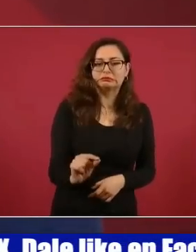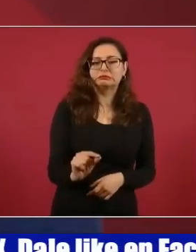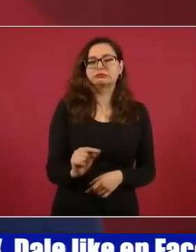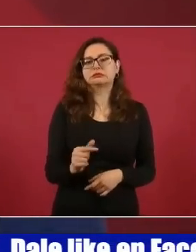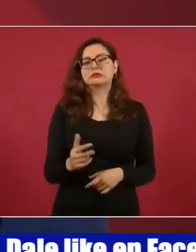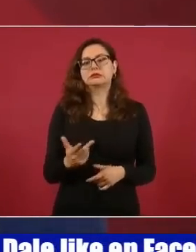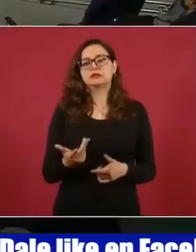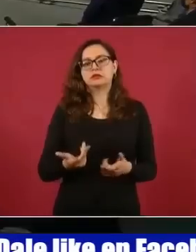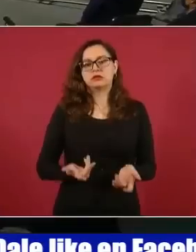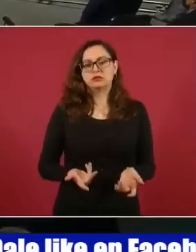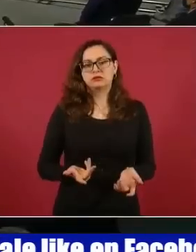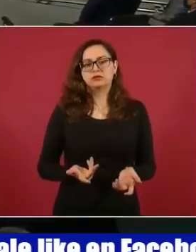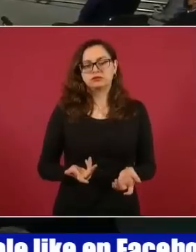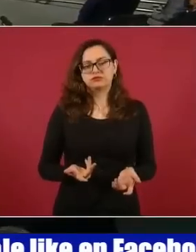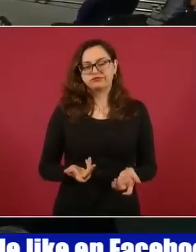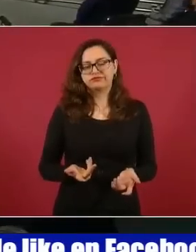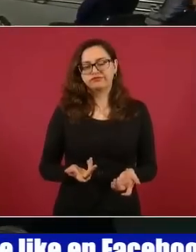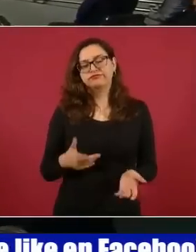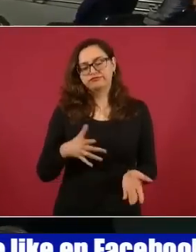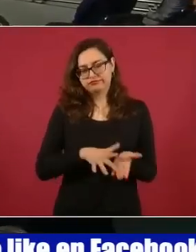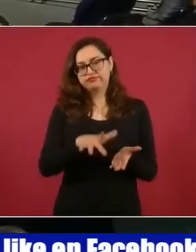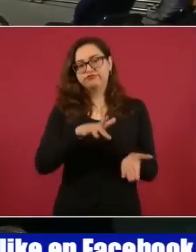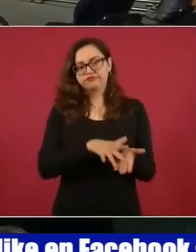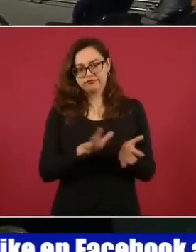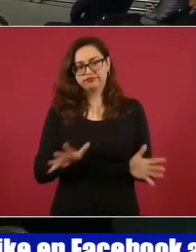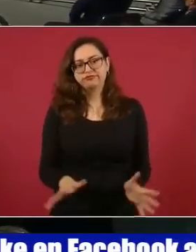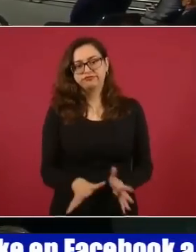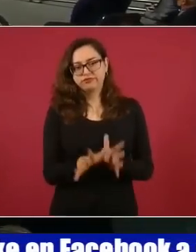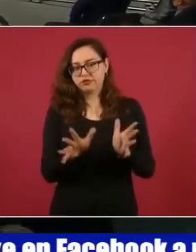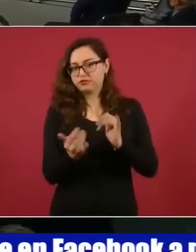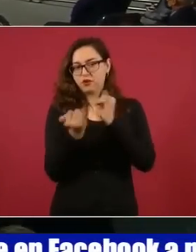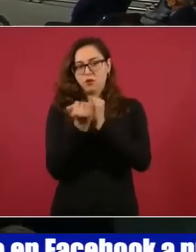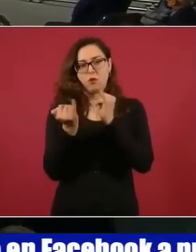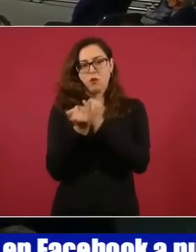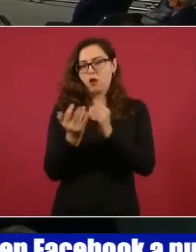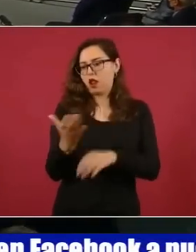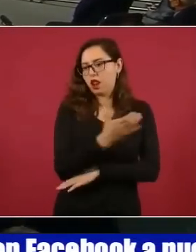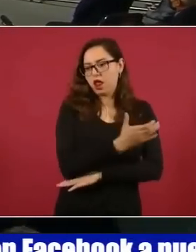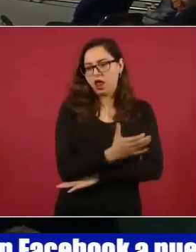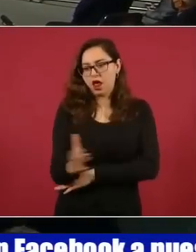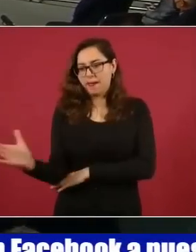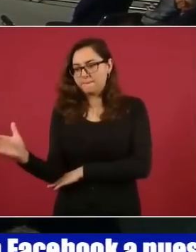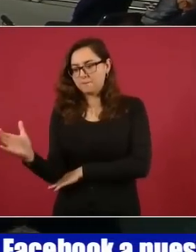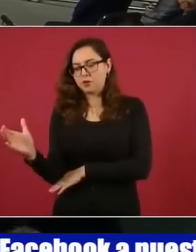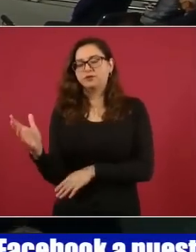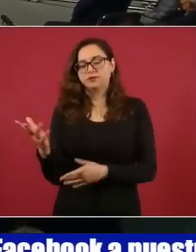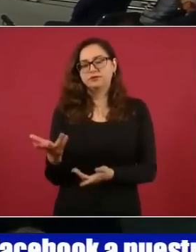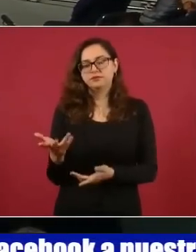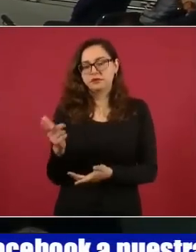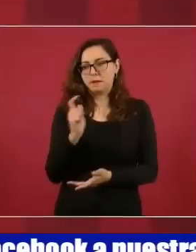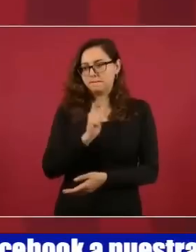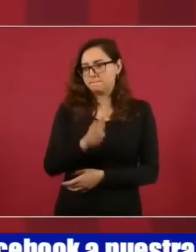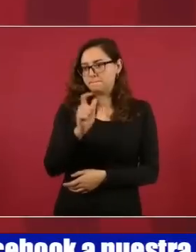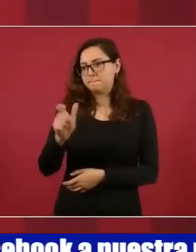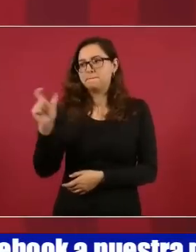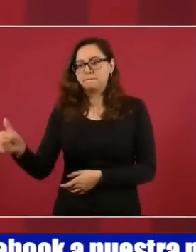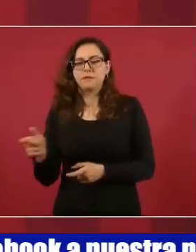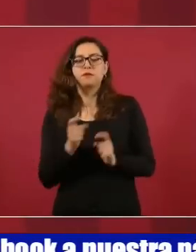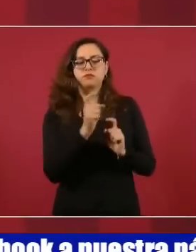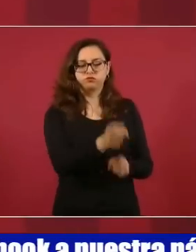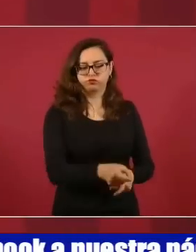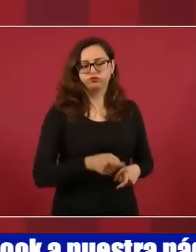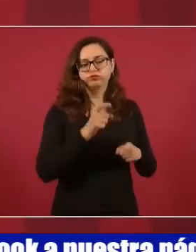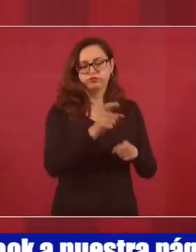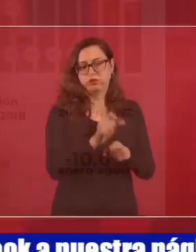acuerdo, que considera que no tiene razón y le dio sus datos en medio de una serie de interrupciones del payasito. Le mostró que han logrado una disminución de